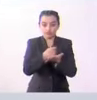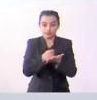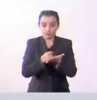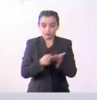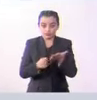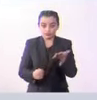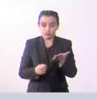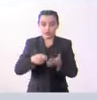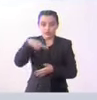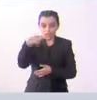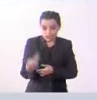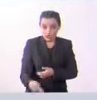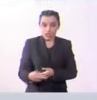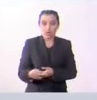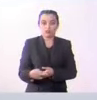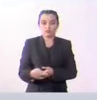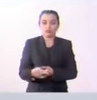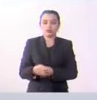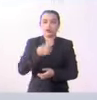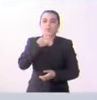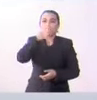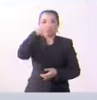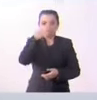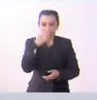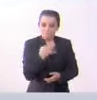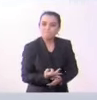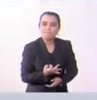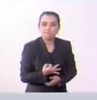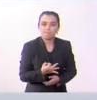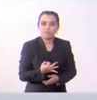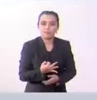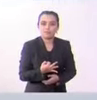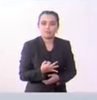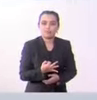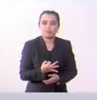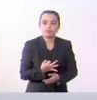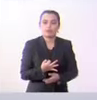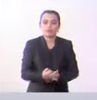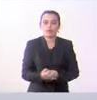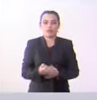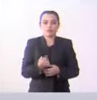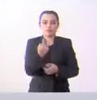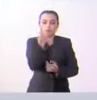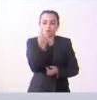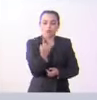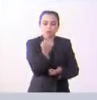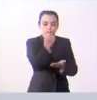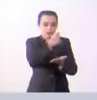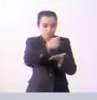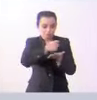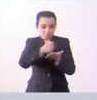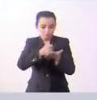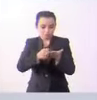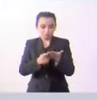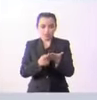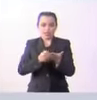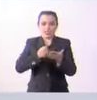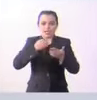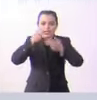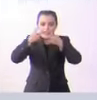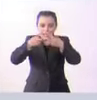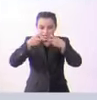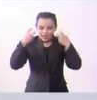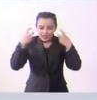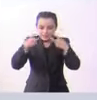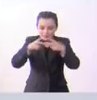imprime verosimilitud al relato. Esto quiere decir que a partir de la investigación que ha realizado, pone en boca de